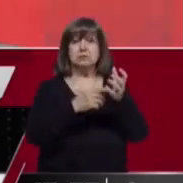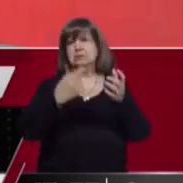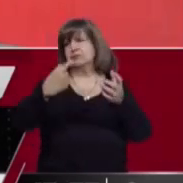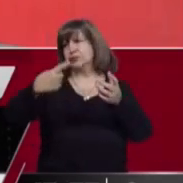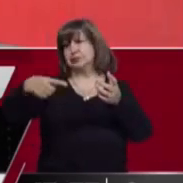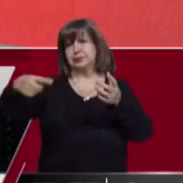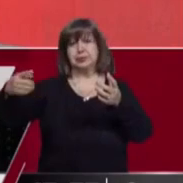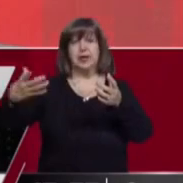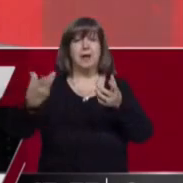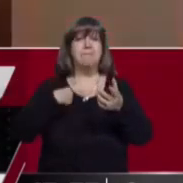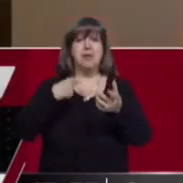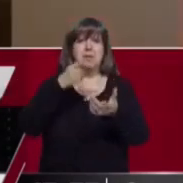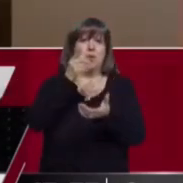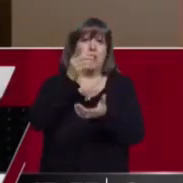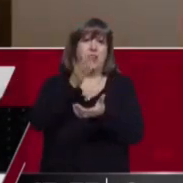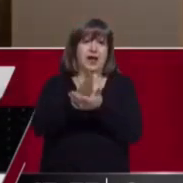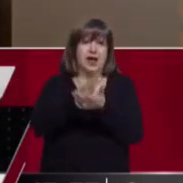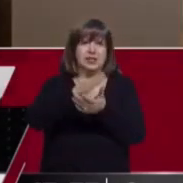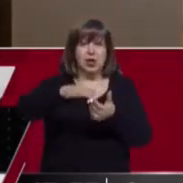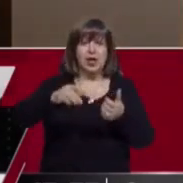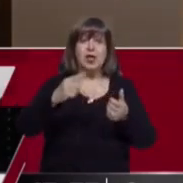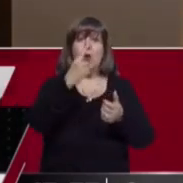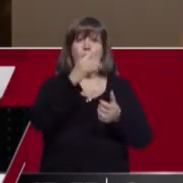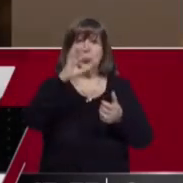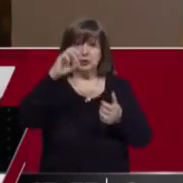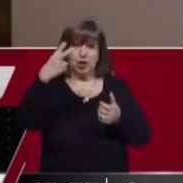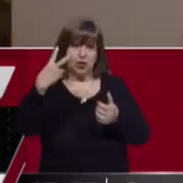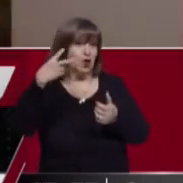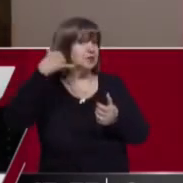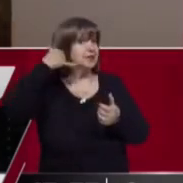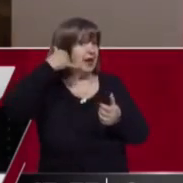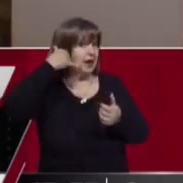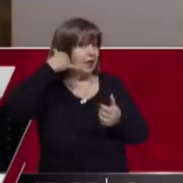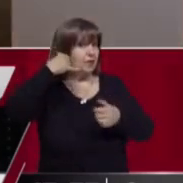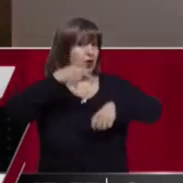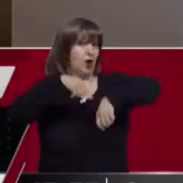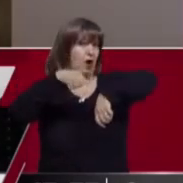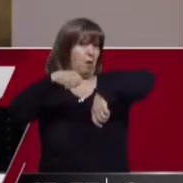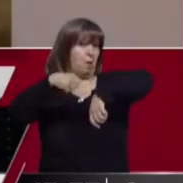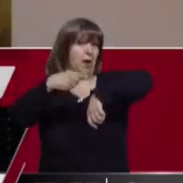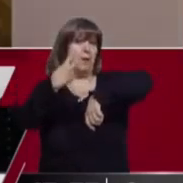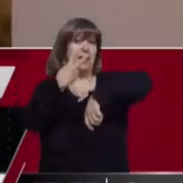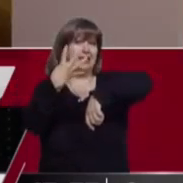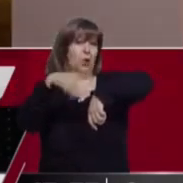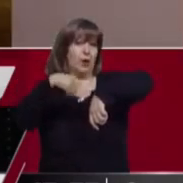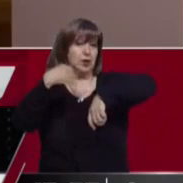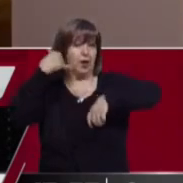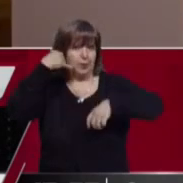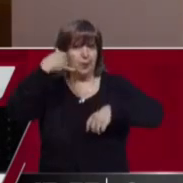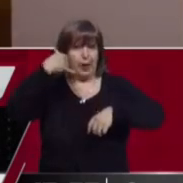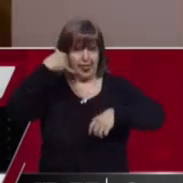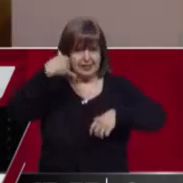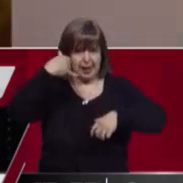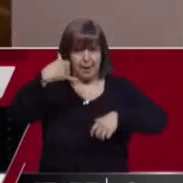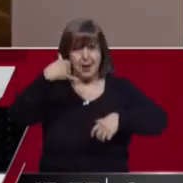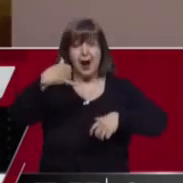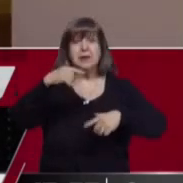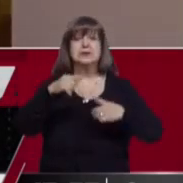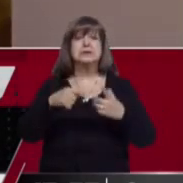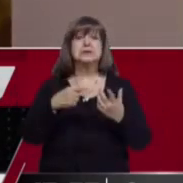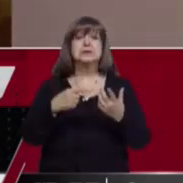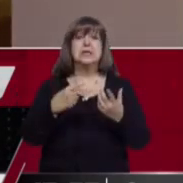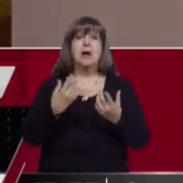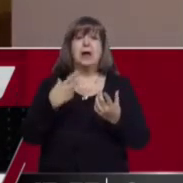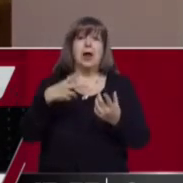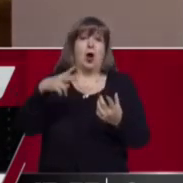tipo, vulneración de derechos a la línea 102, que recordemos está a las 24 horas del día. Sí. Es confidencial,